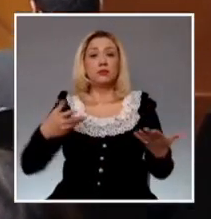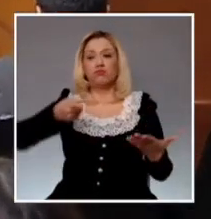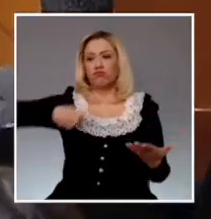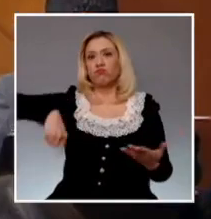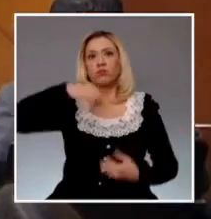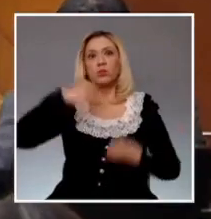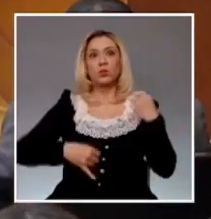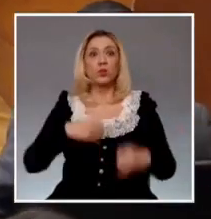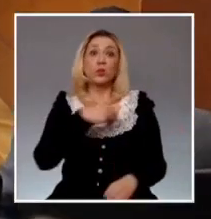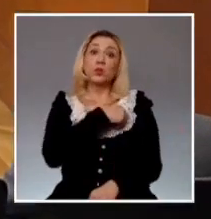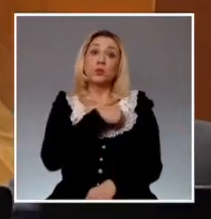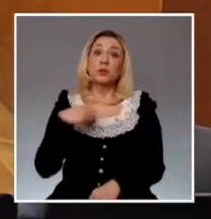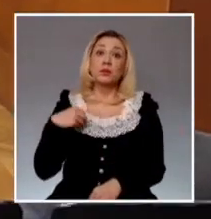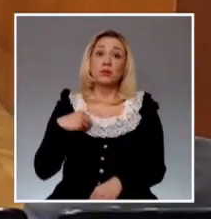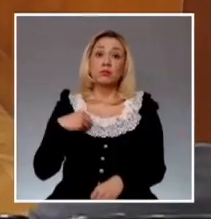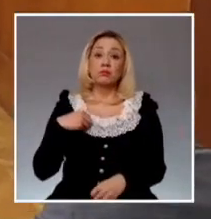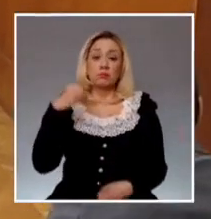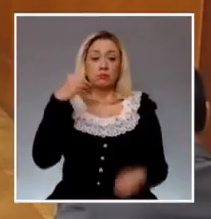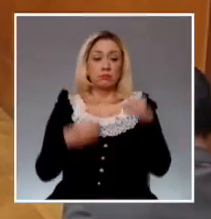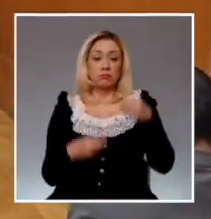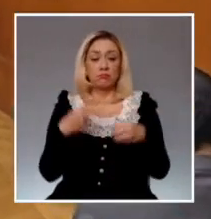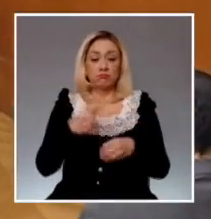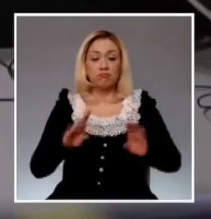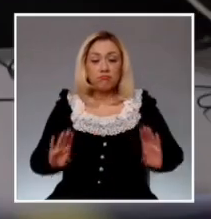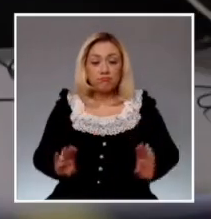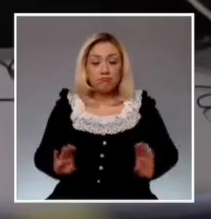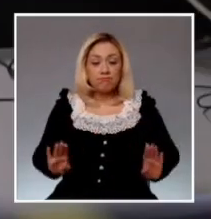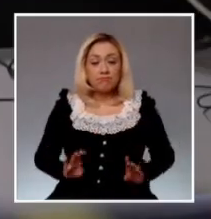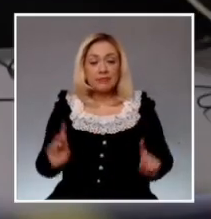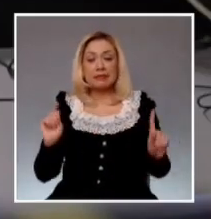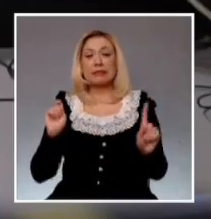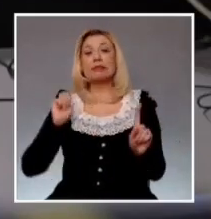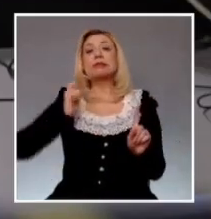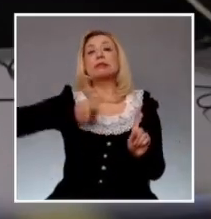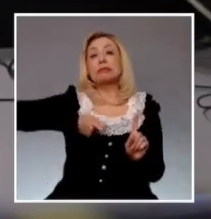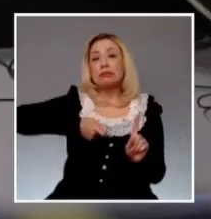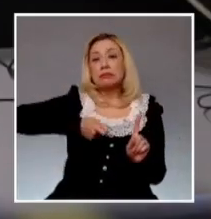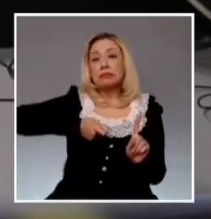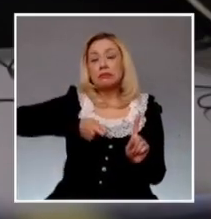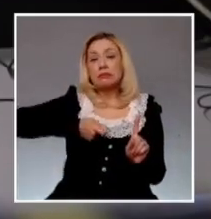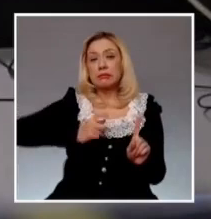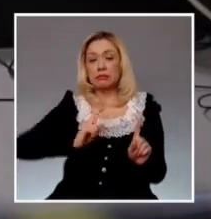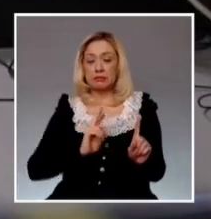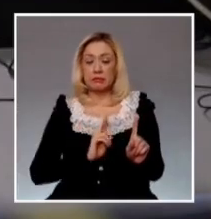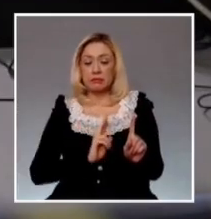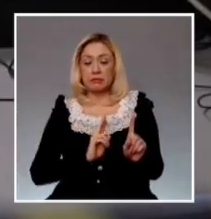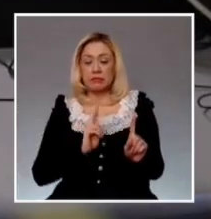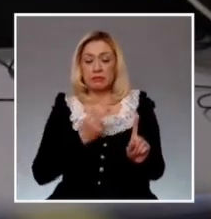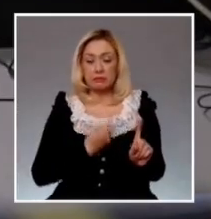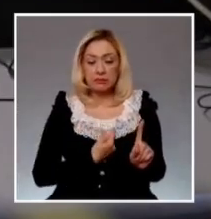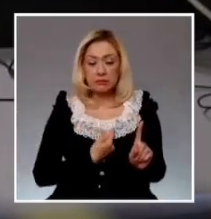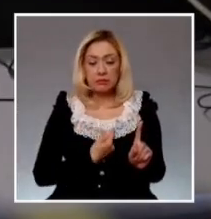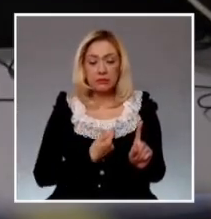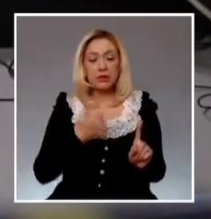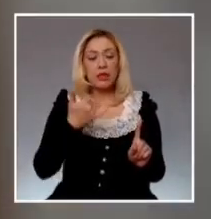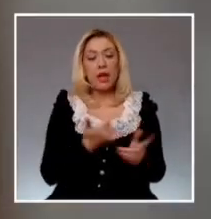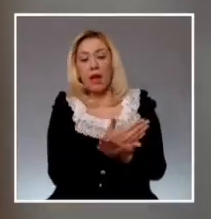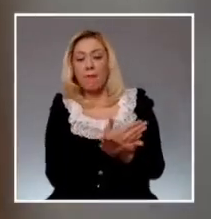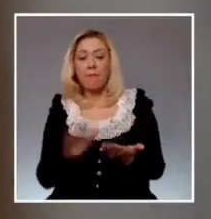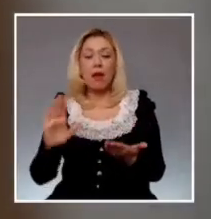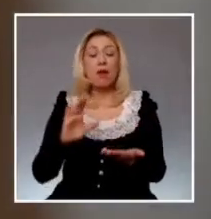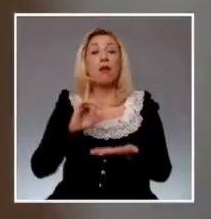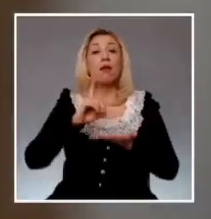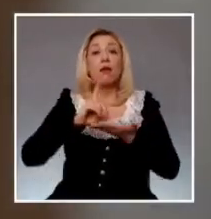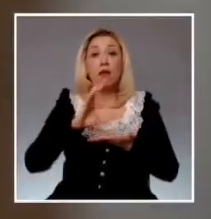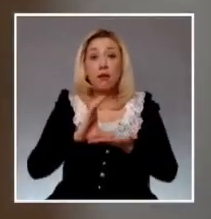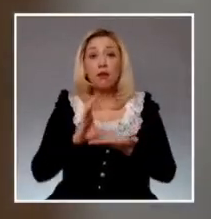a impartir justicia con perspectiva de género y enfoque de interseccionalidad, lo que implica que su identidad de género deberá ser